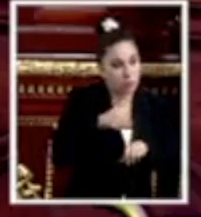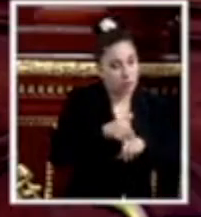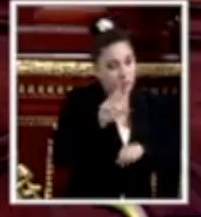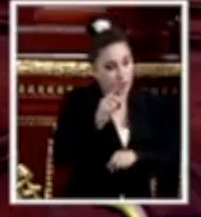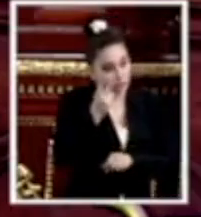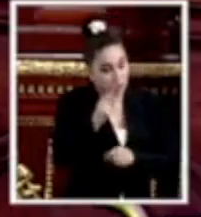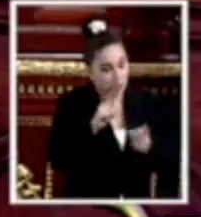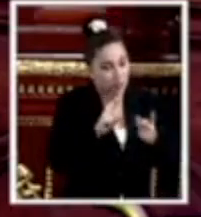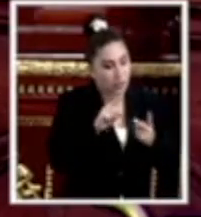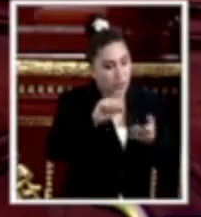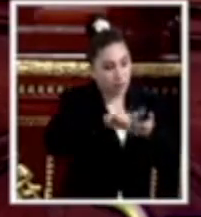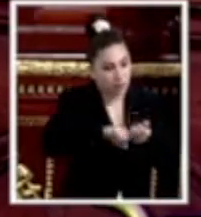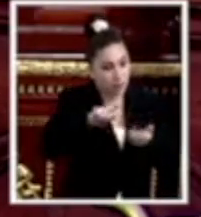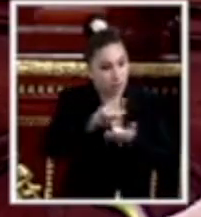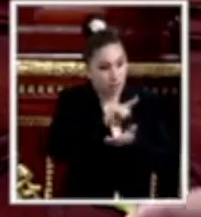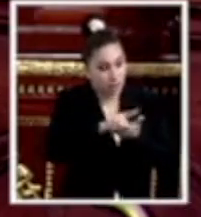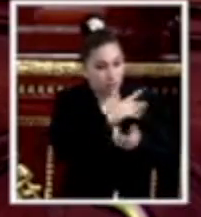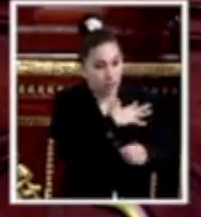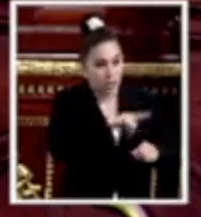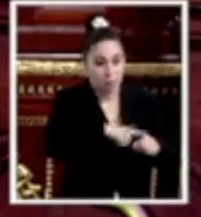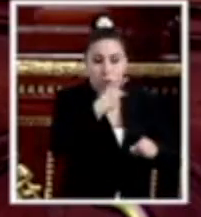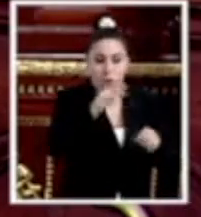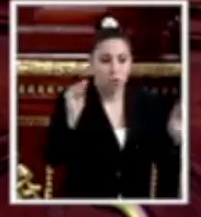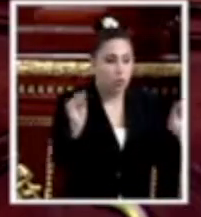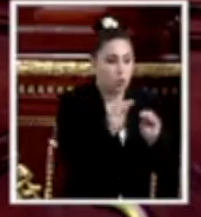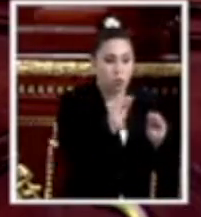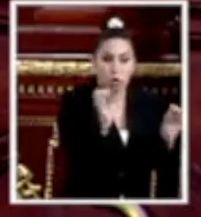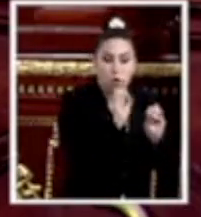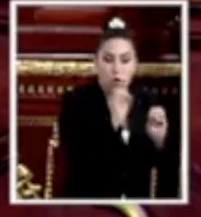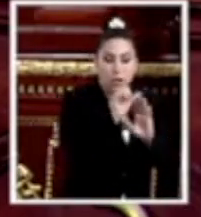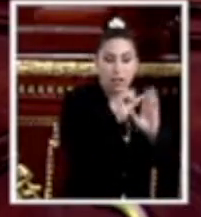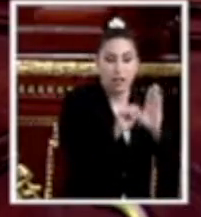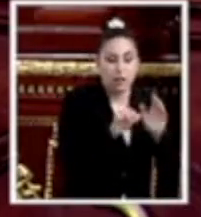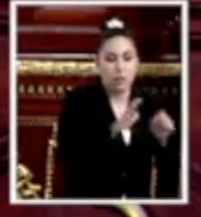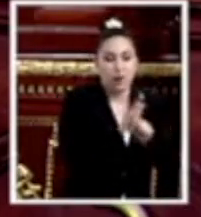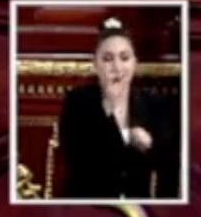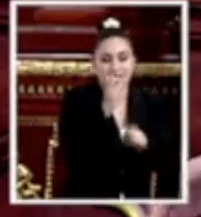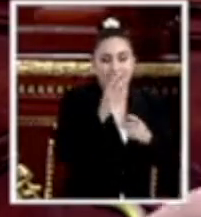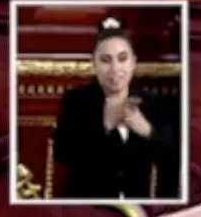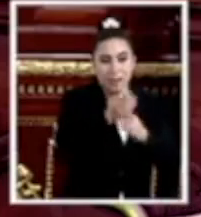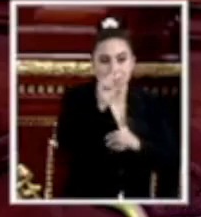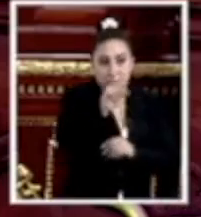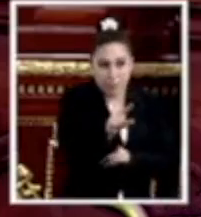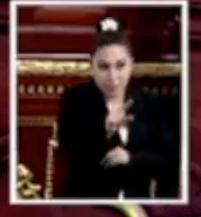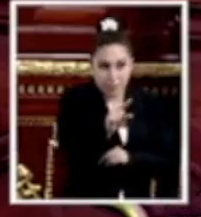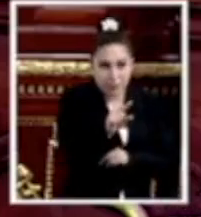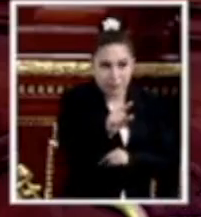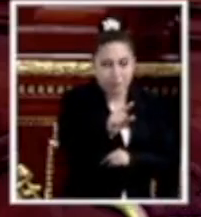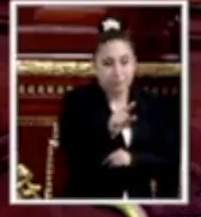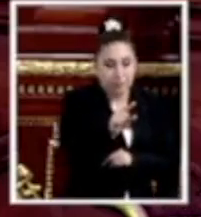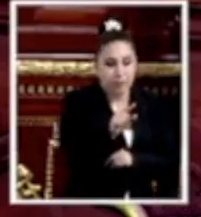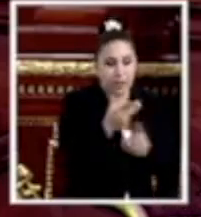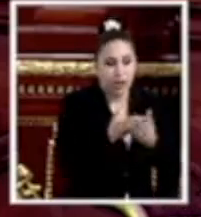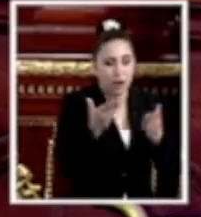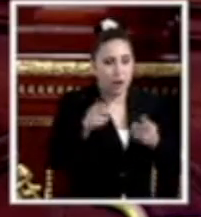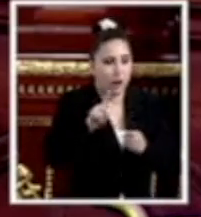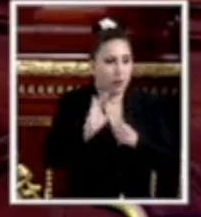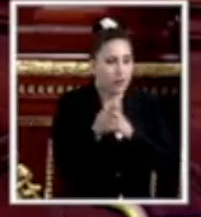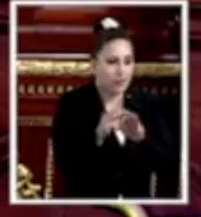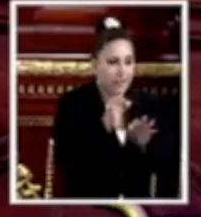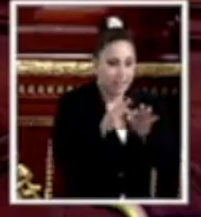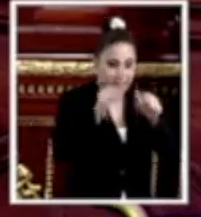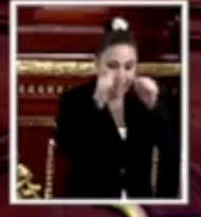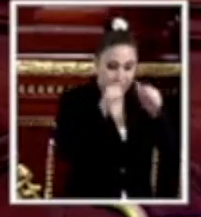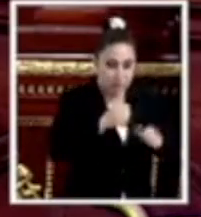General, sin precisar el artículo al que corresponde la anterior fracción, por lo que la Comisión de Administración y